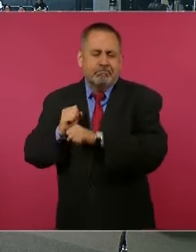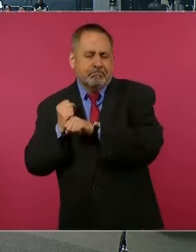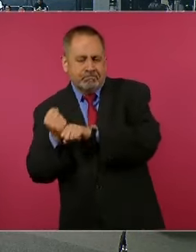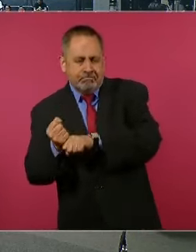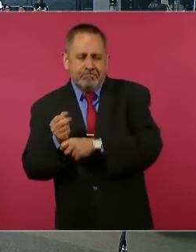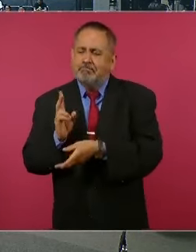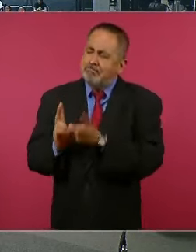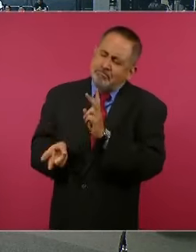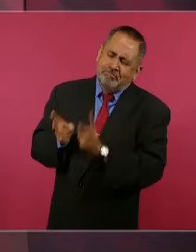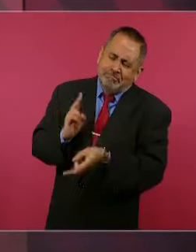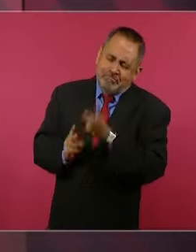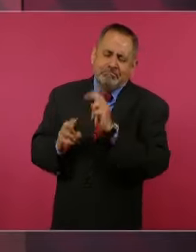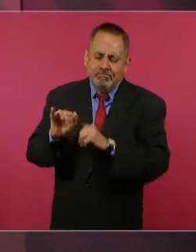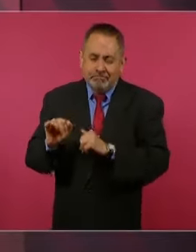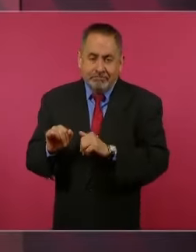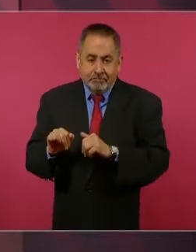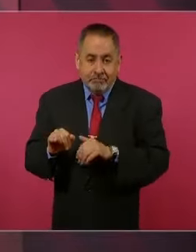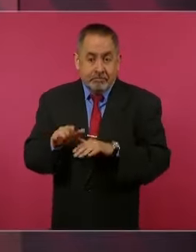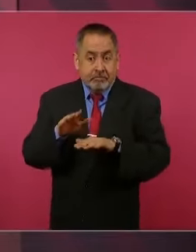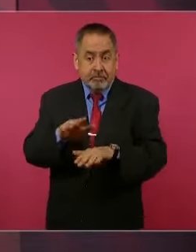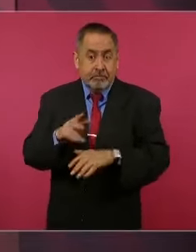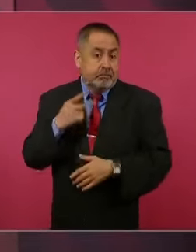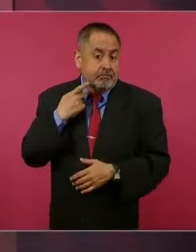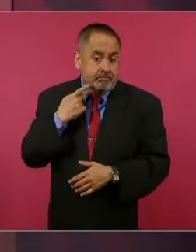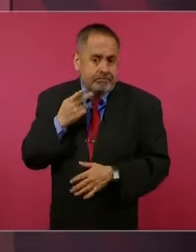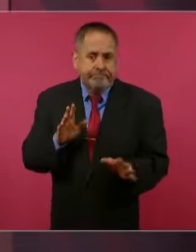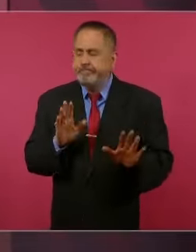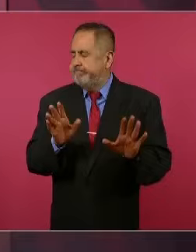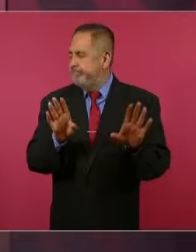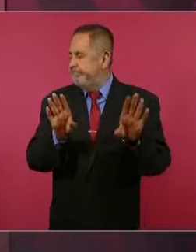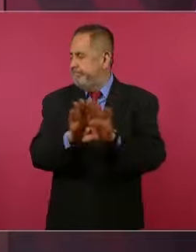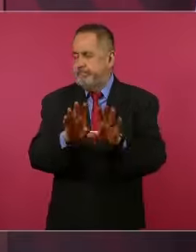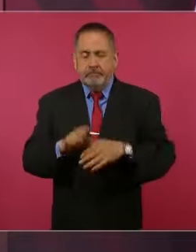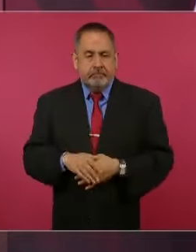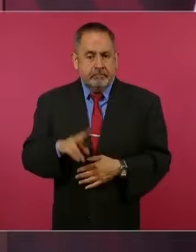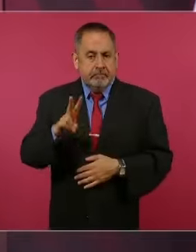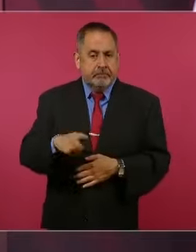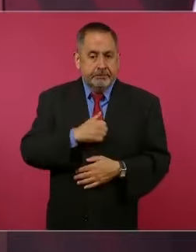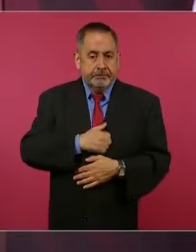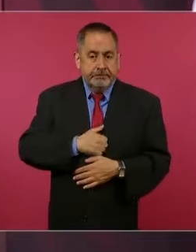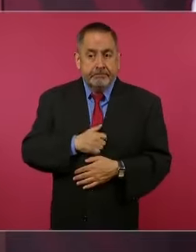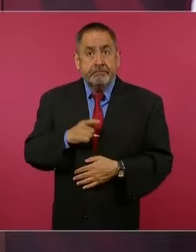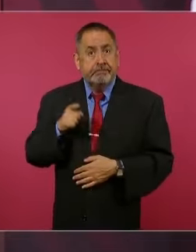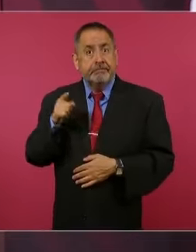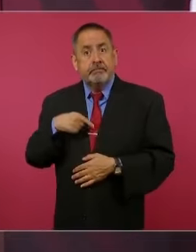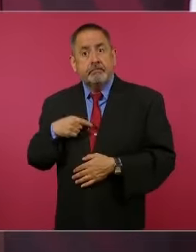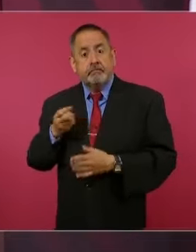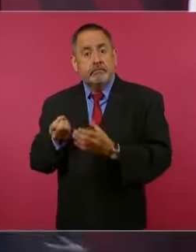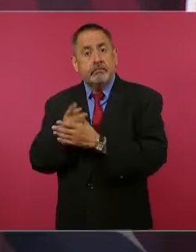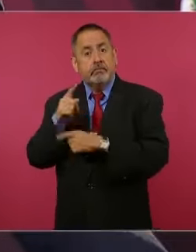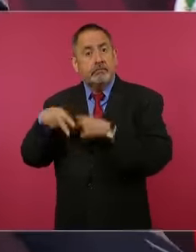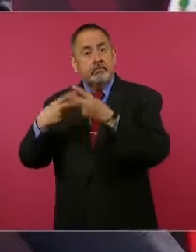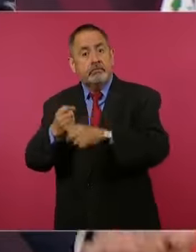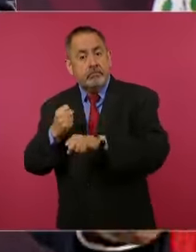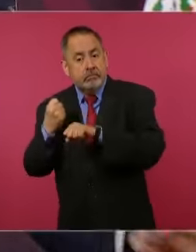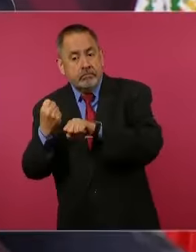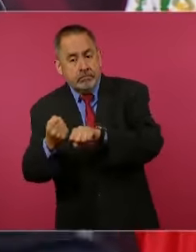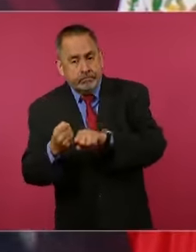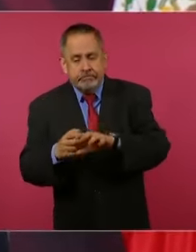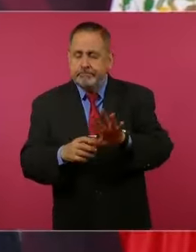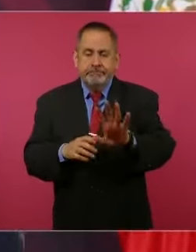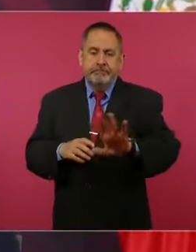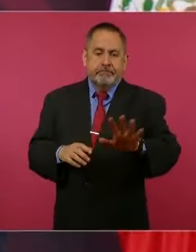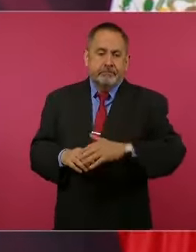sí sí sí sí Lamentablemente ya no voy a poder salir a batear Porque si